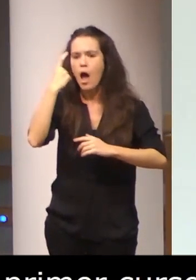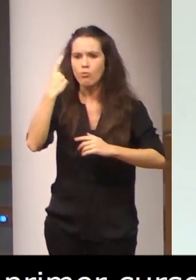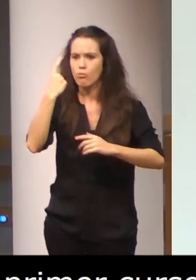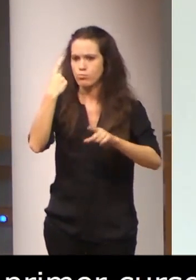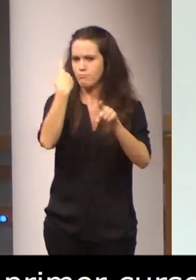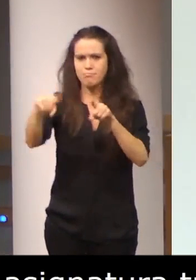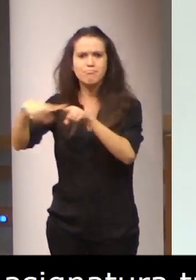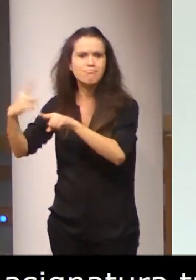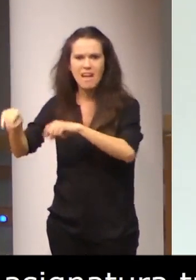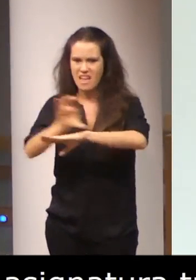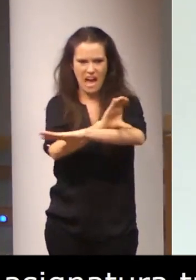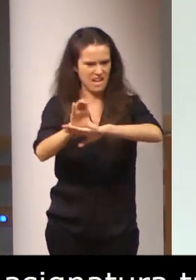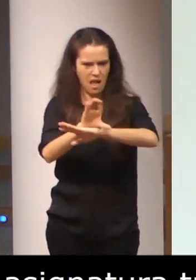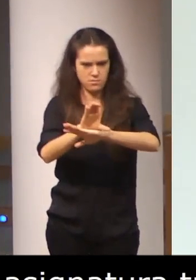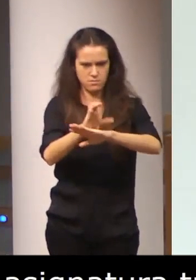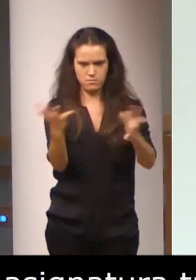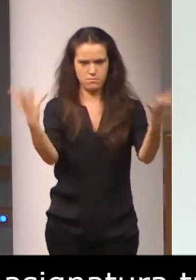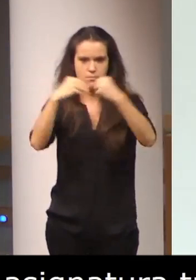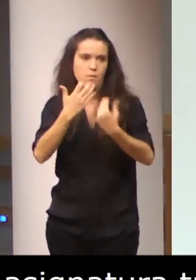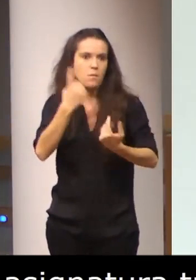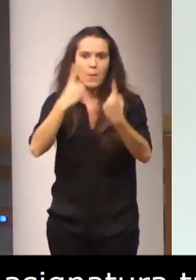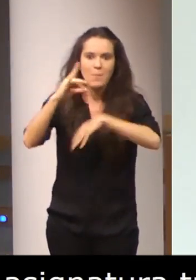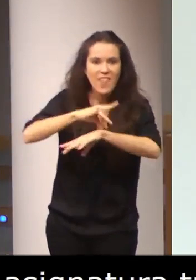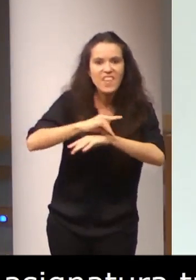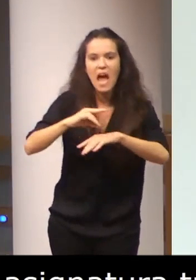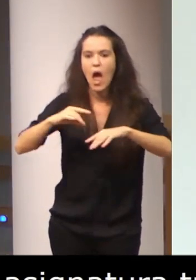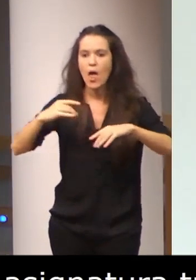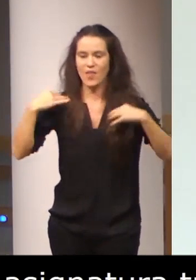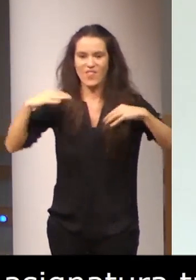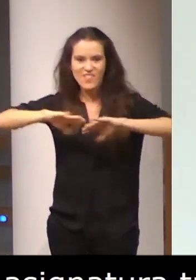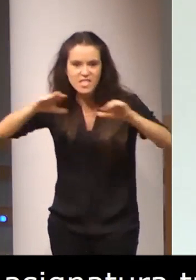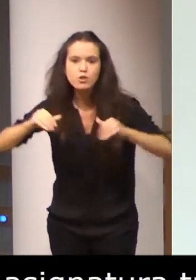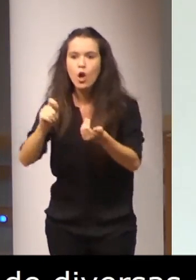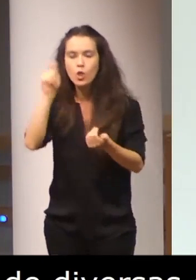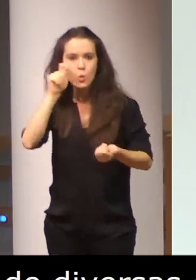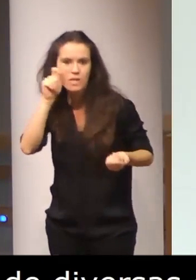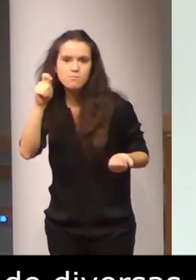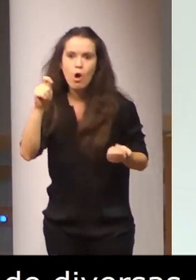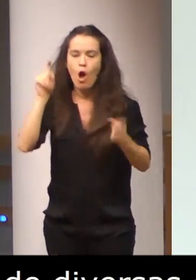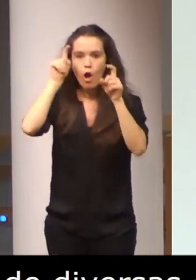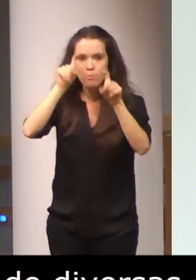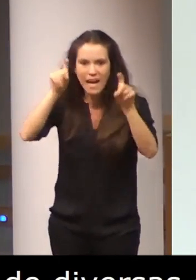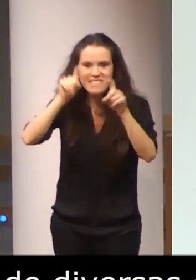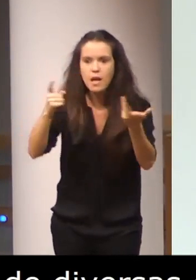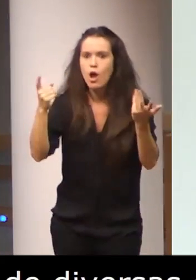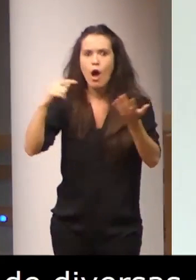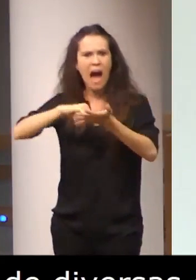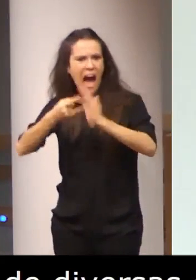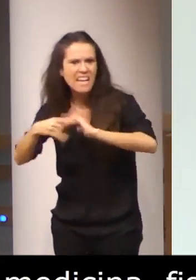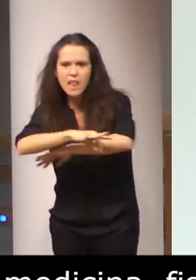diversas disciplinas. Tenemos alumnos de medicina, fisioterapia, turismo, magisterio, arquitectura. Es decir, algunas de